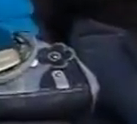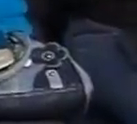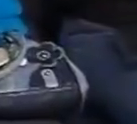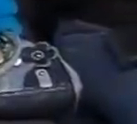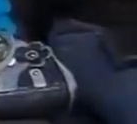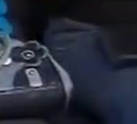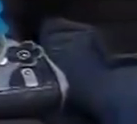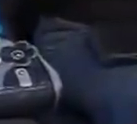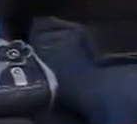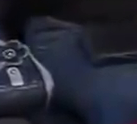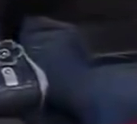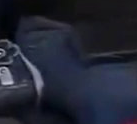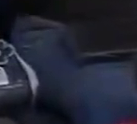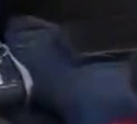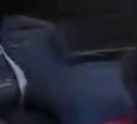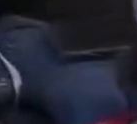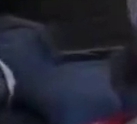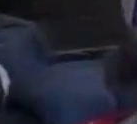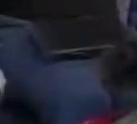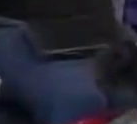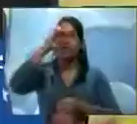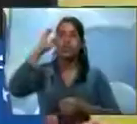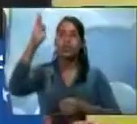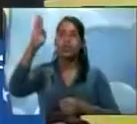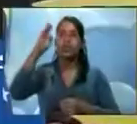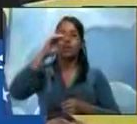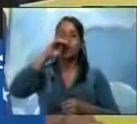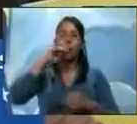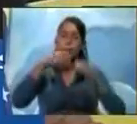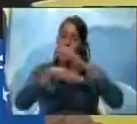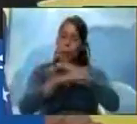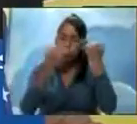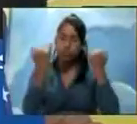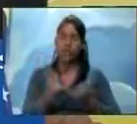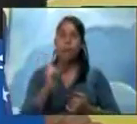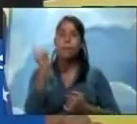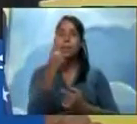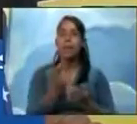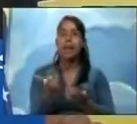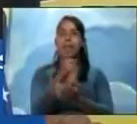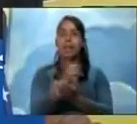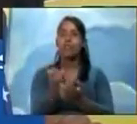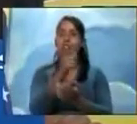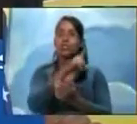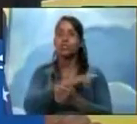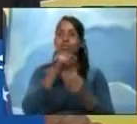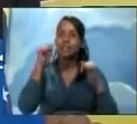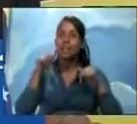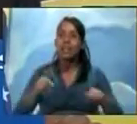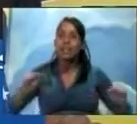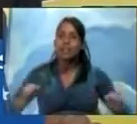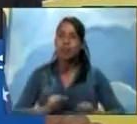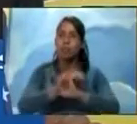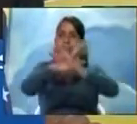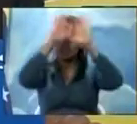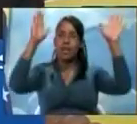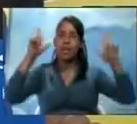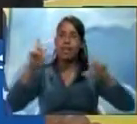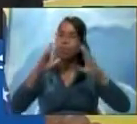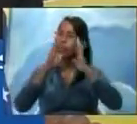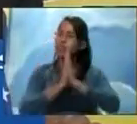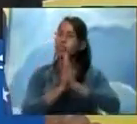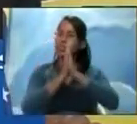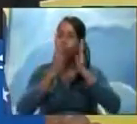gloria a Dios, gloria a Dios, gloria a Dios. Vamos ahora a la primera lección de esta mañana, de este matutino. Abra